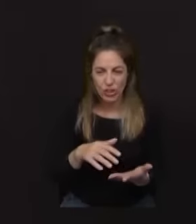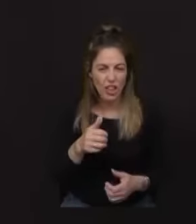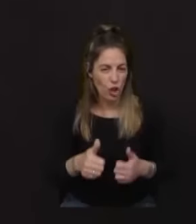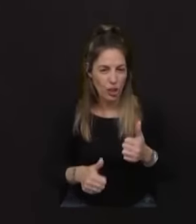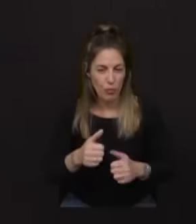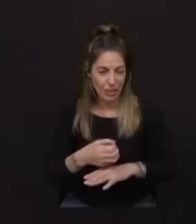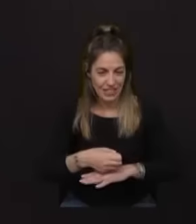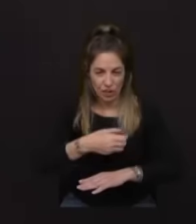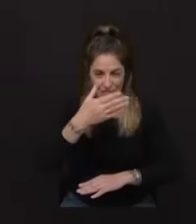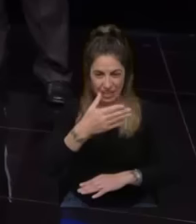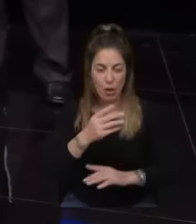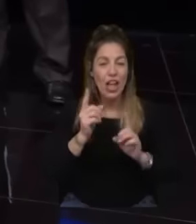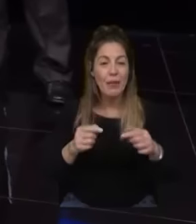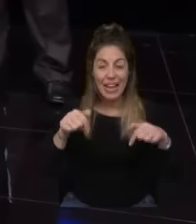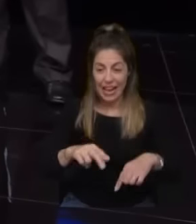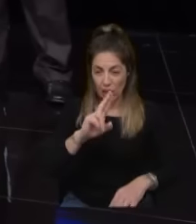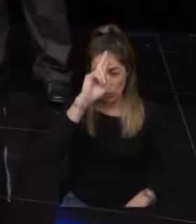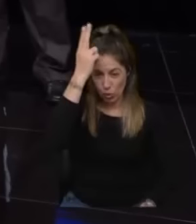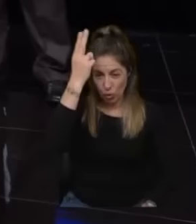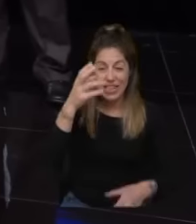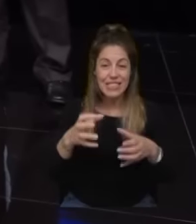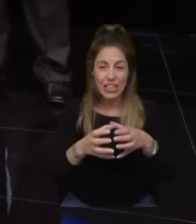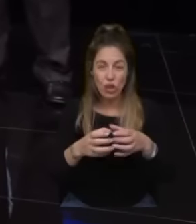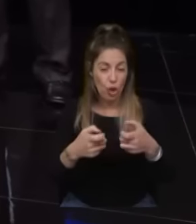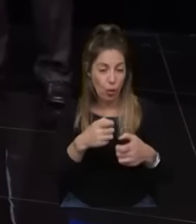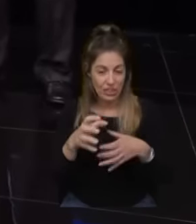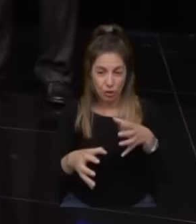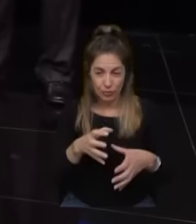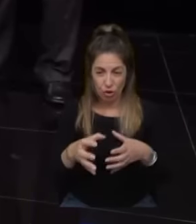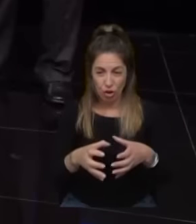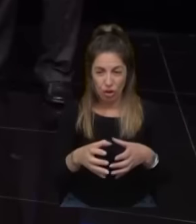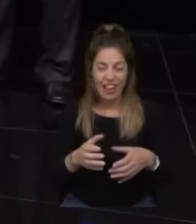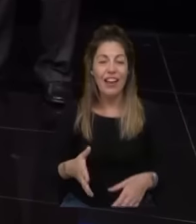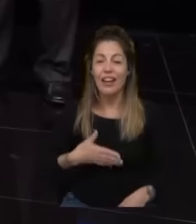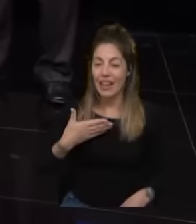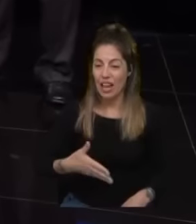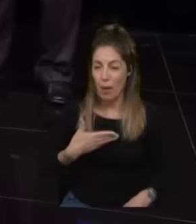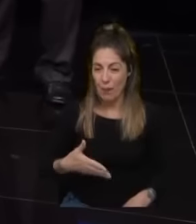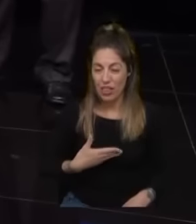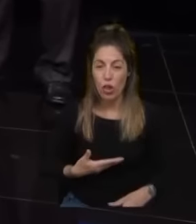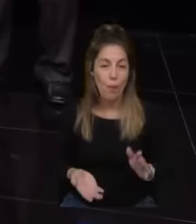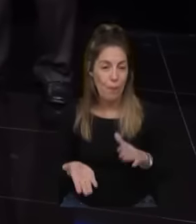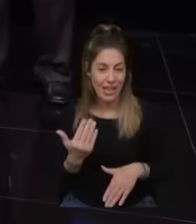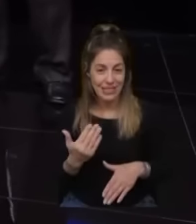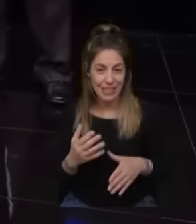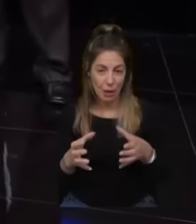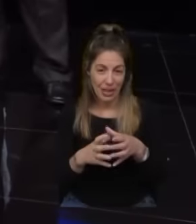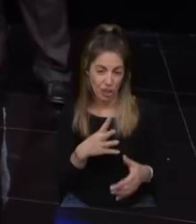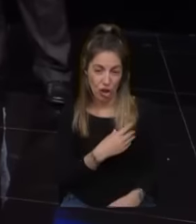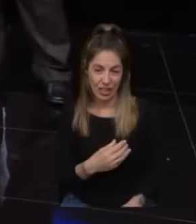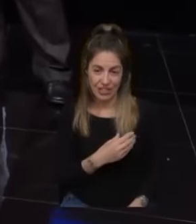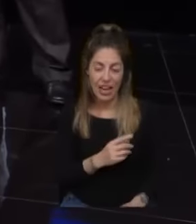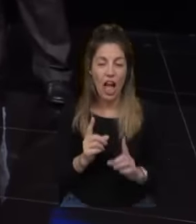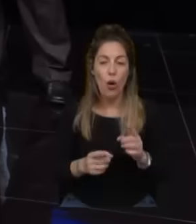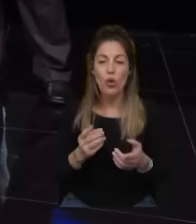en el oficialismo. Uh-huh. También aquí en Uruguay, desde sectores de la coalición multicolor, están reclamando, obviamente mucho más que desde el Partido Nacional, aunque